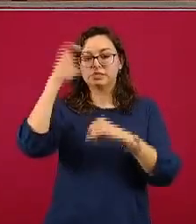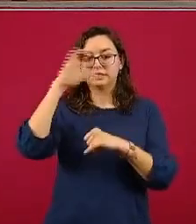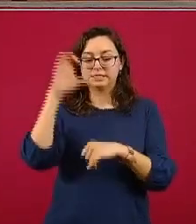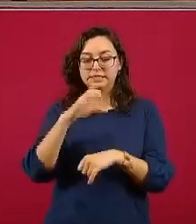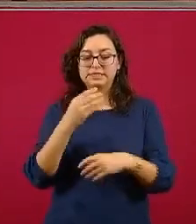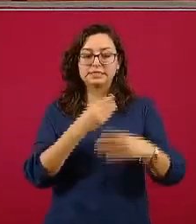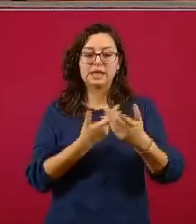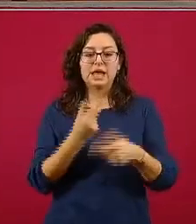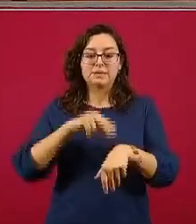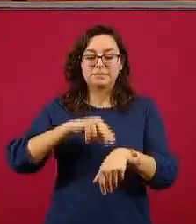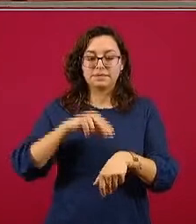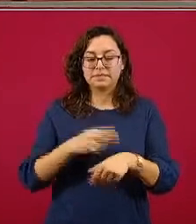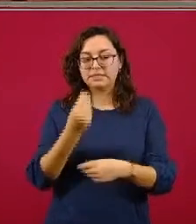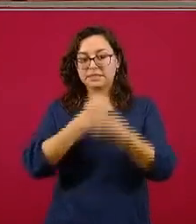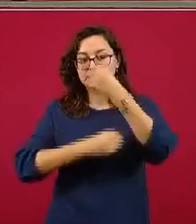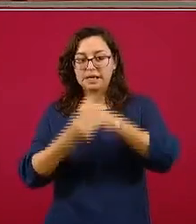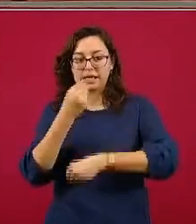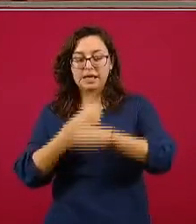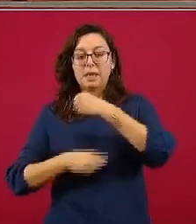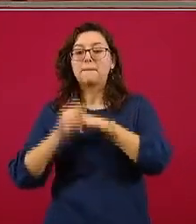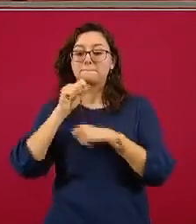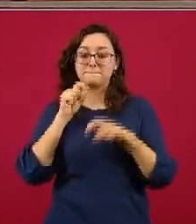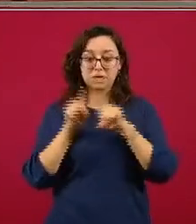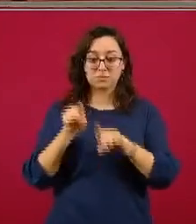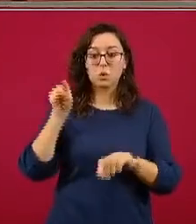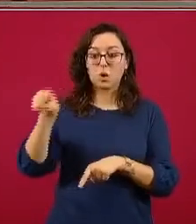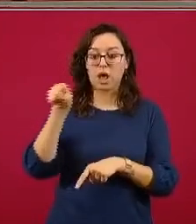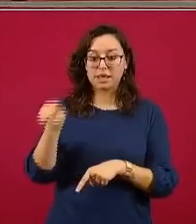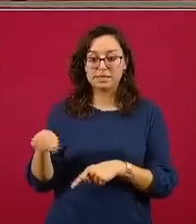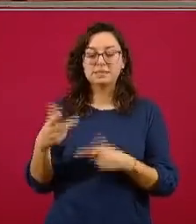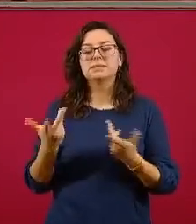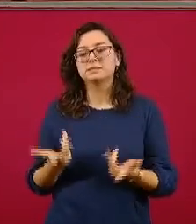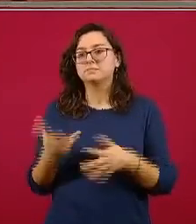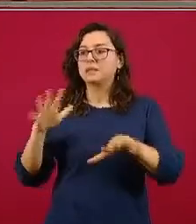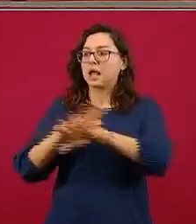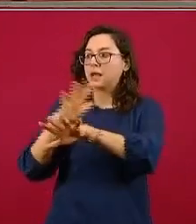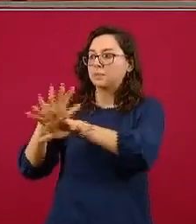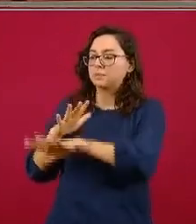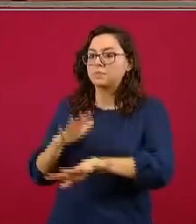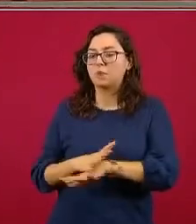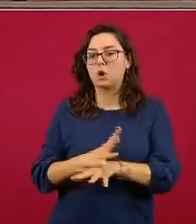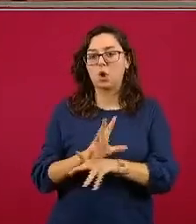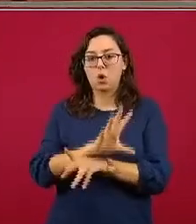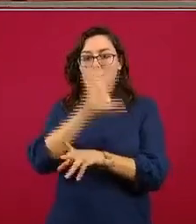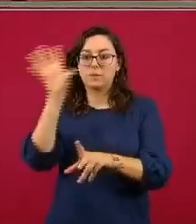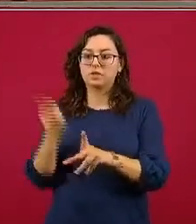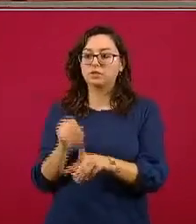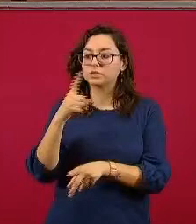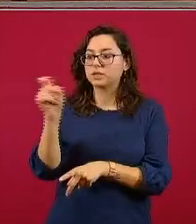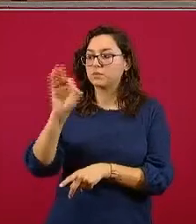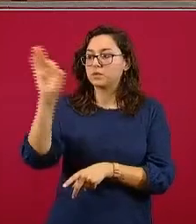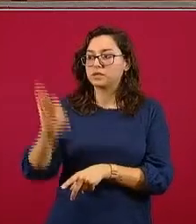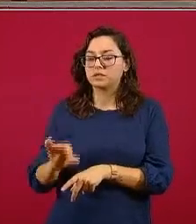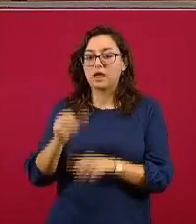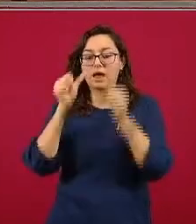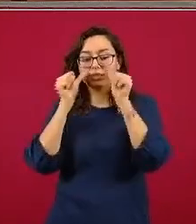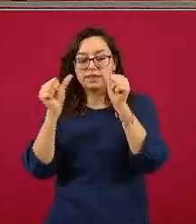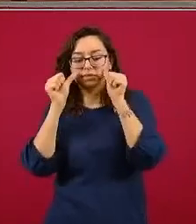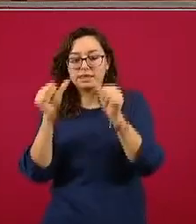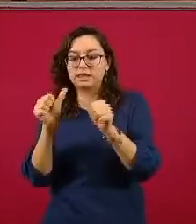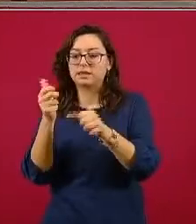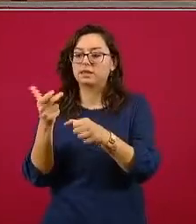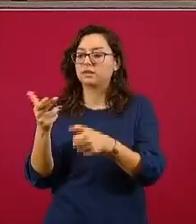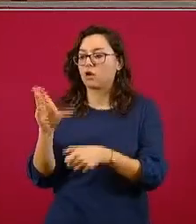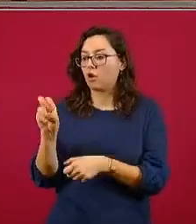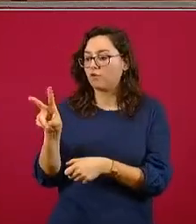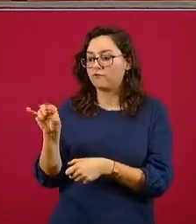los epicentros de atención clínica de COVID, hospital que fue reconvertido prácticamente en su totalidad para ser un hospital